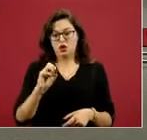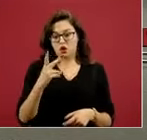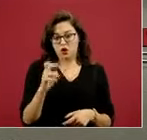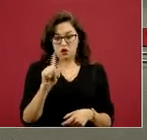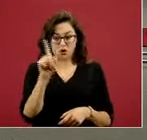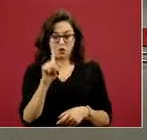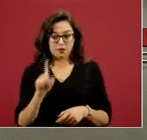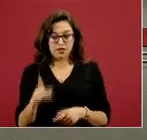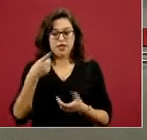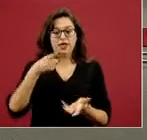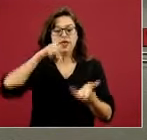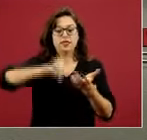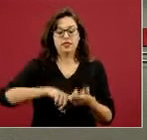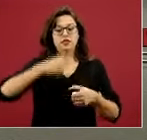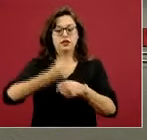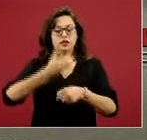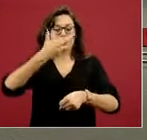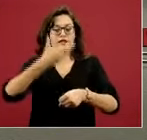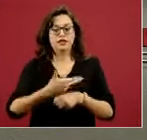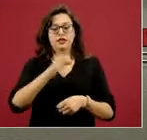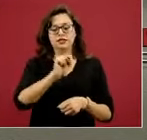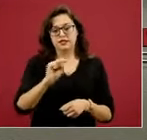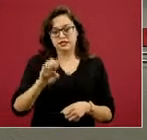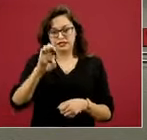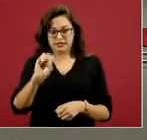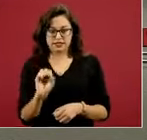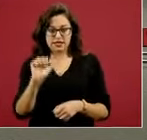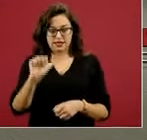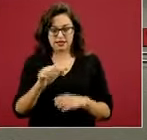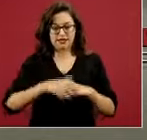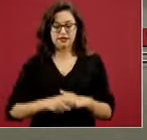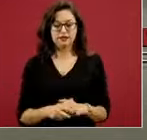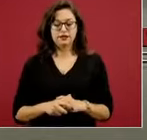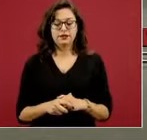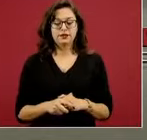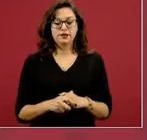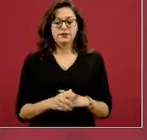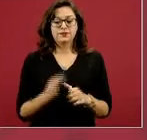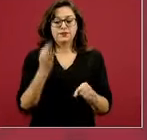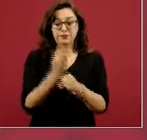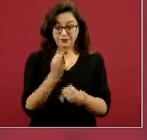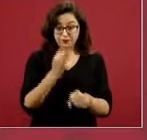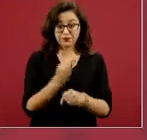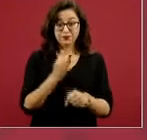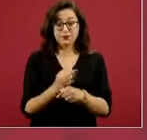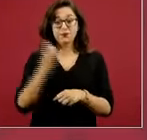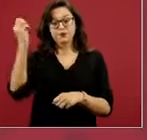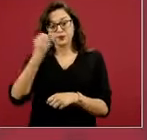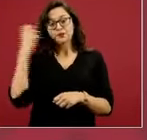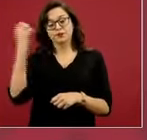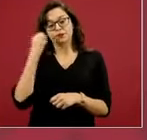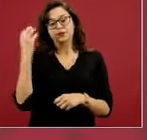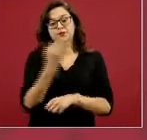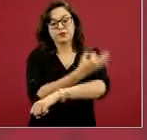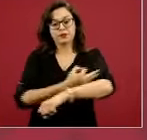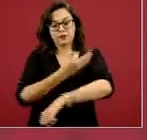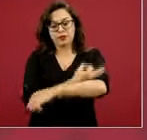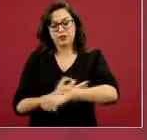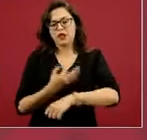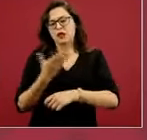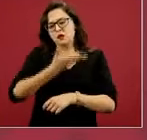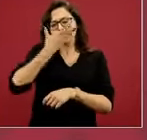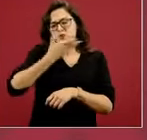Secretaría de Salud Federal, y el día de hoy vengo a dar la conferencia vespertina